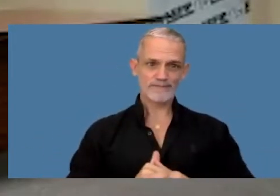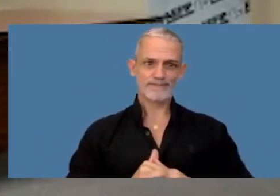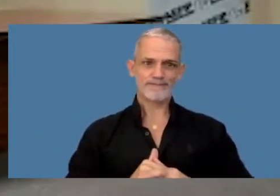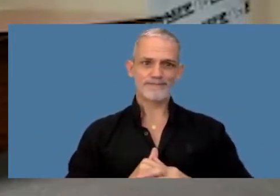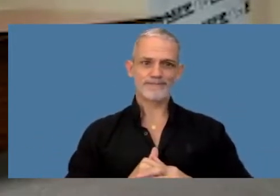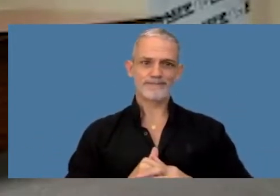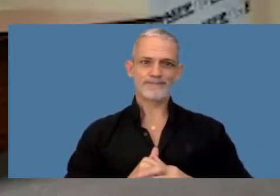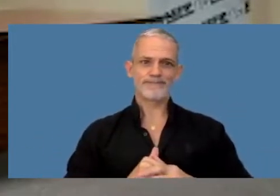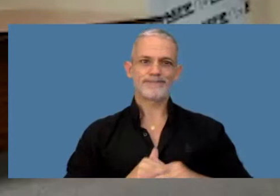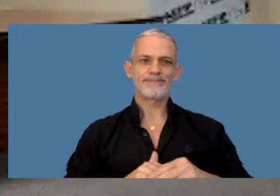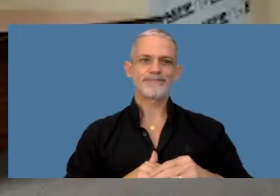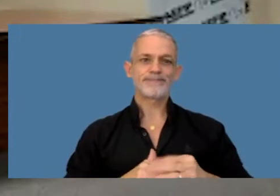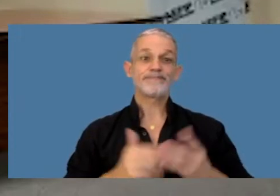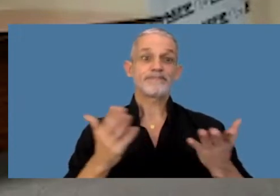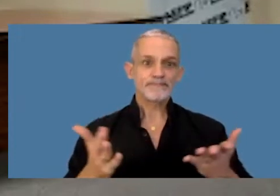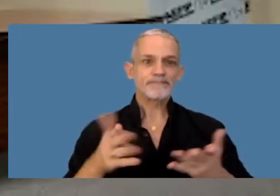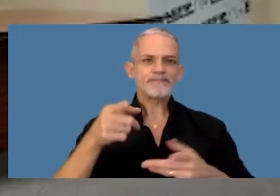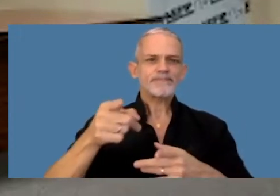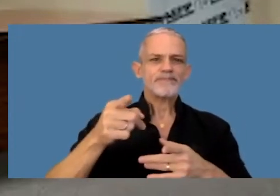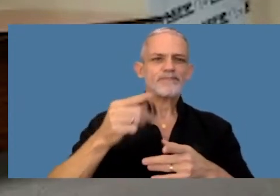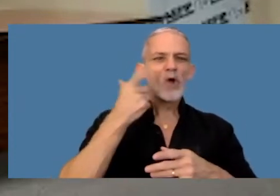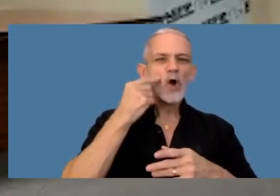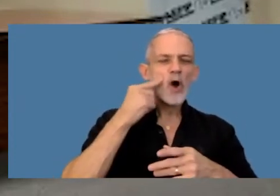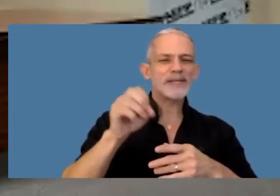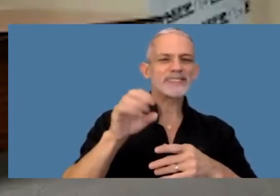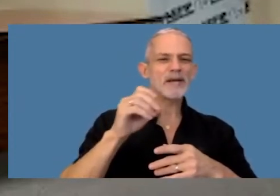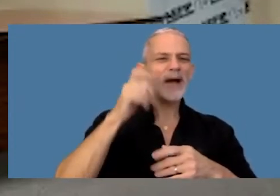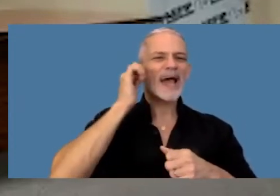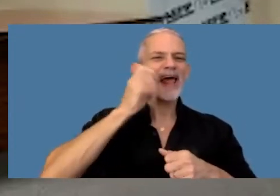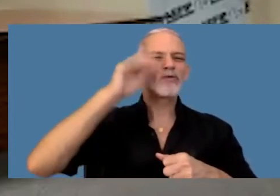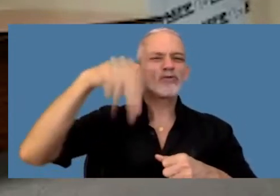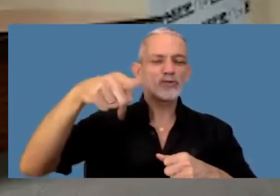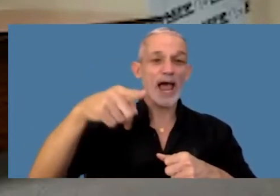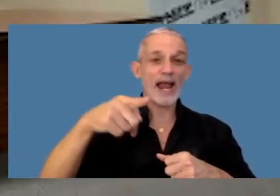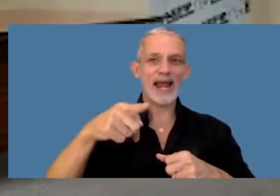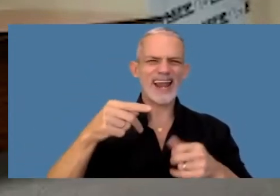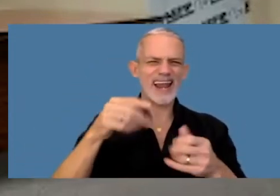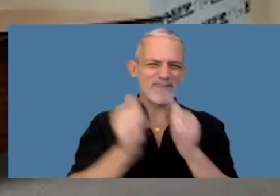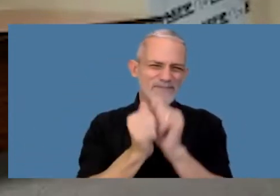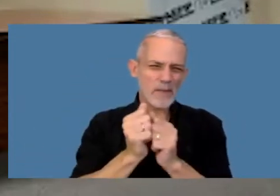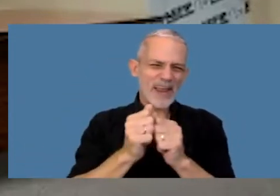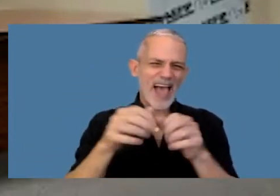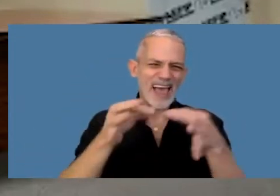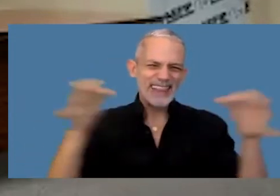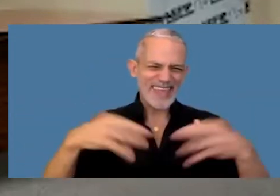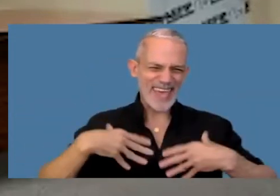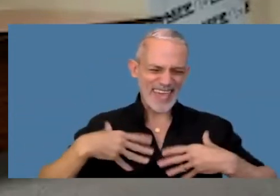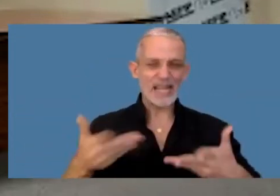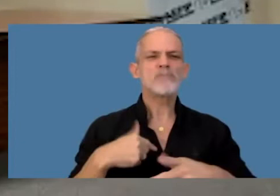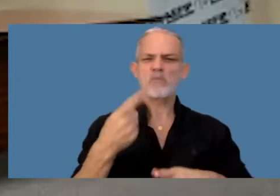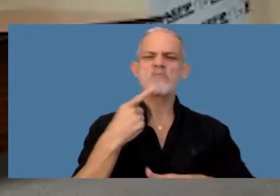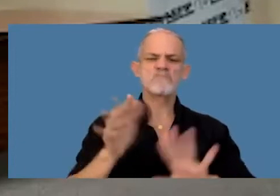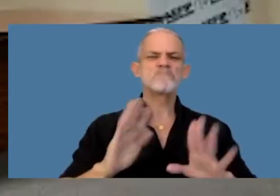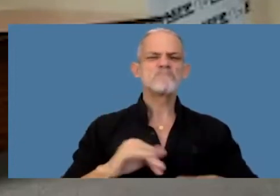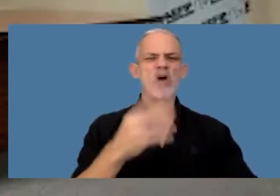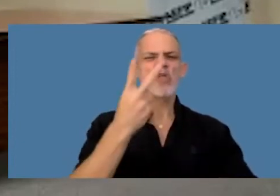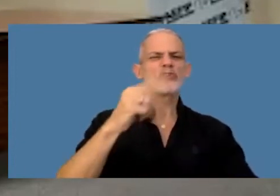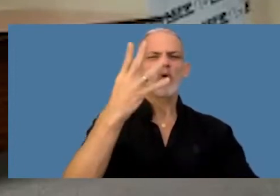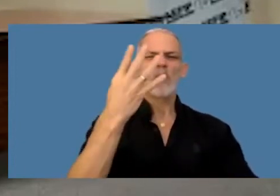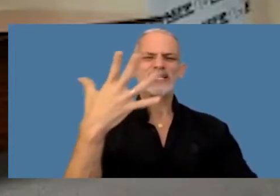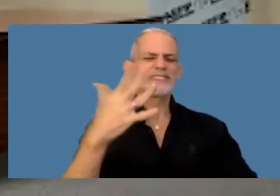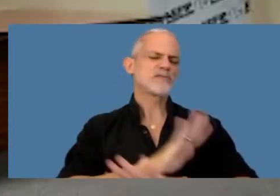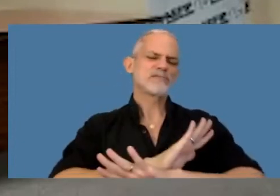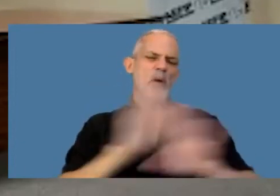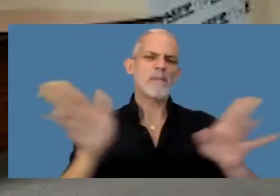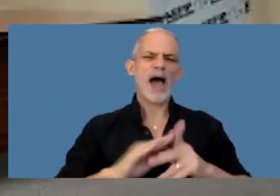aparece un señor llamado Caradosian, un empresario textil, economista, diciendo vamos a sustituir el 245, basta de indemnización